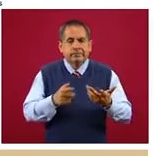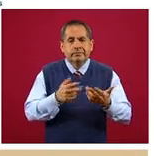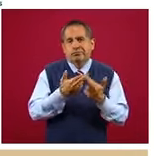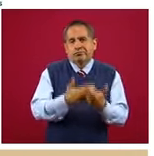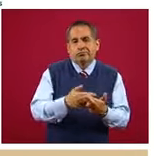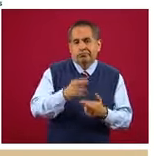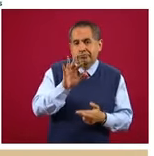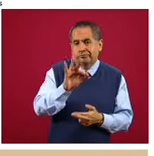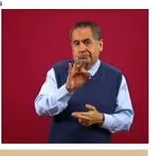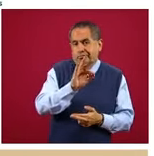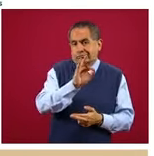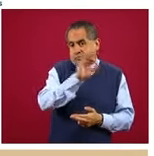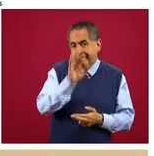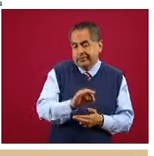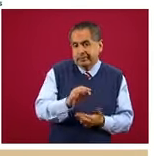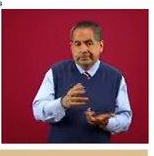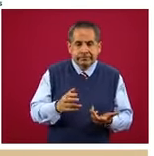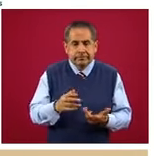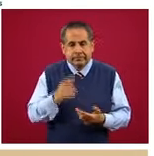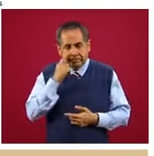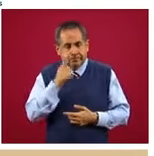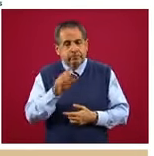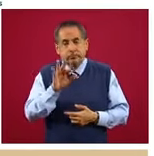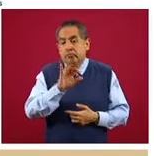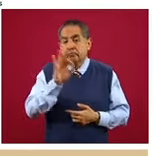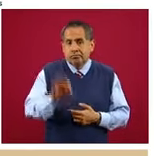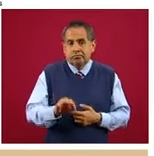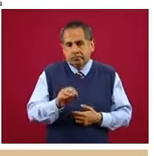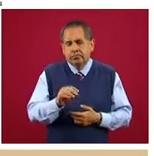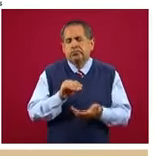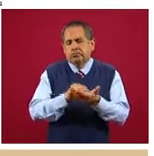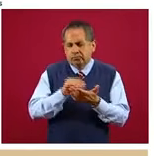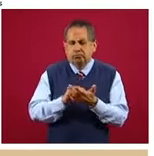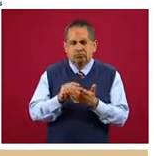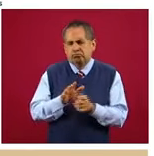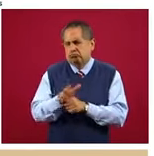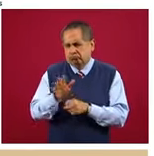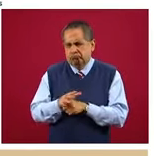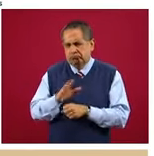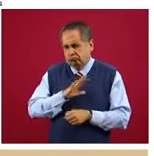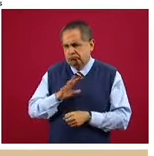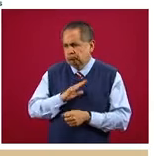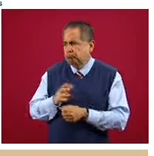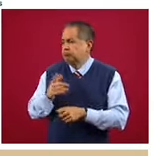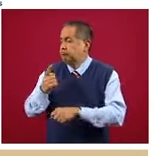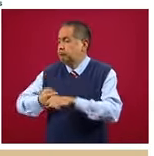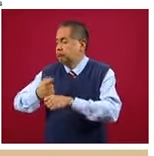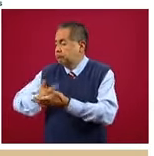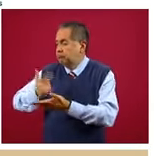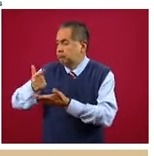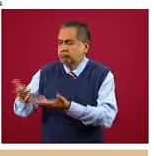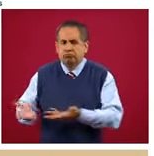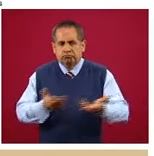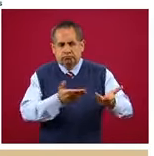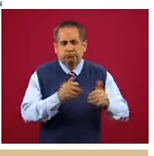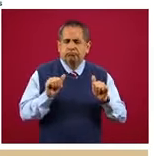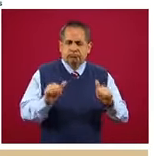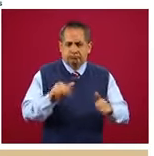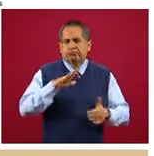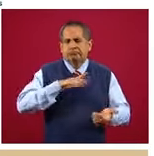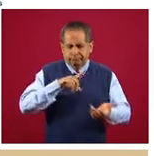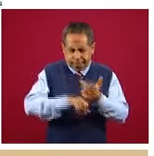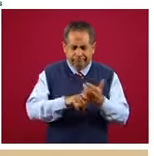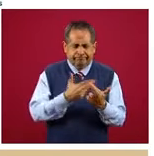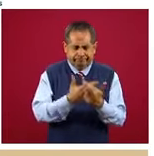con un 60%, sin embargo, este 40% todavía representa una buena ventana de seguridad para